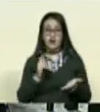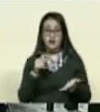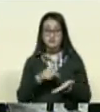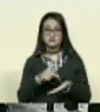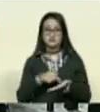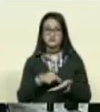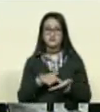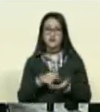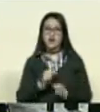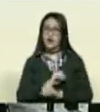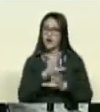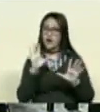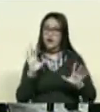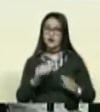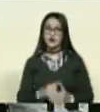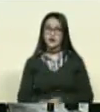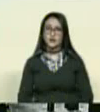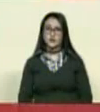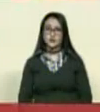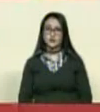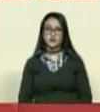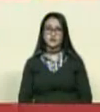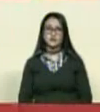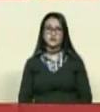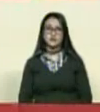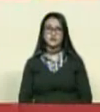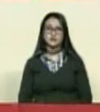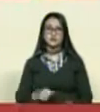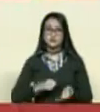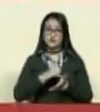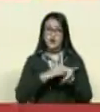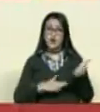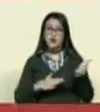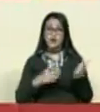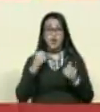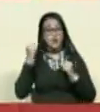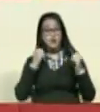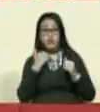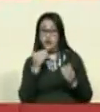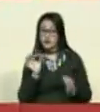Comunicado muy claro. Lo ponemos por escrito para que no quede la duda.